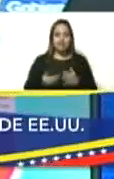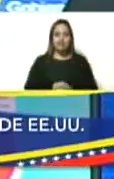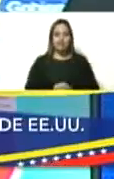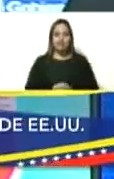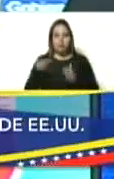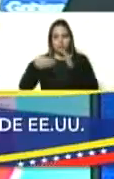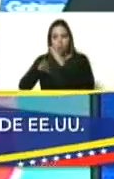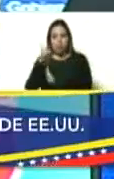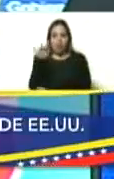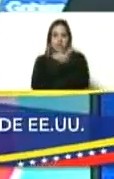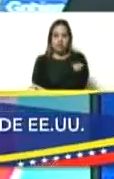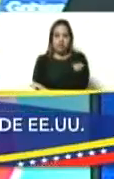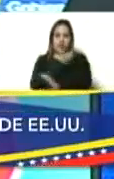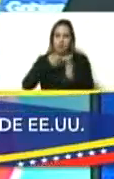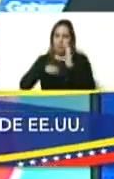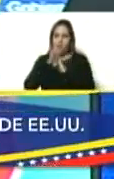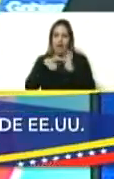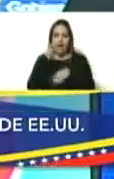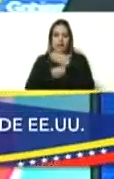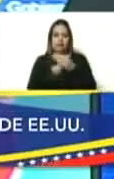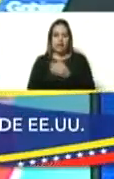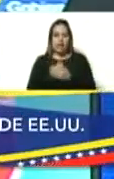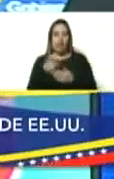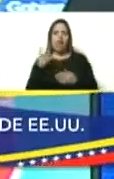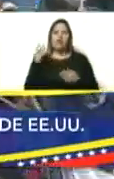vacuna, póngase el refuerzo.